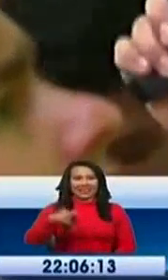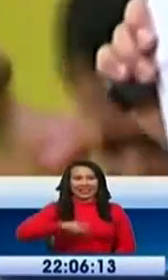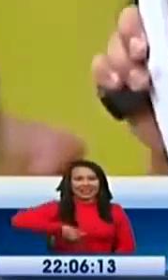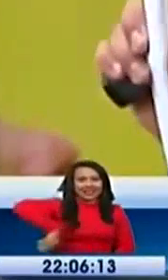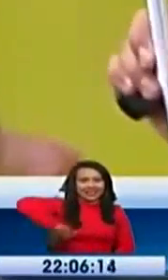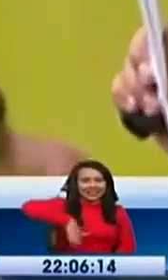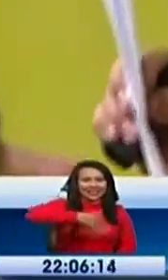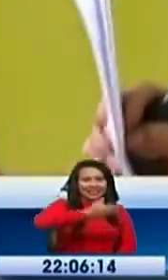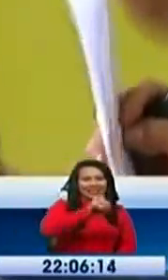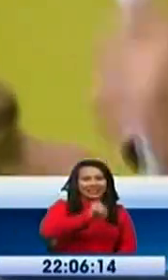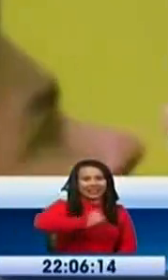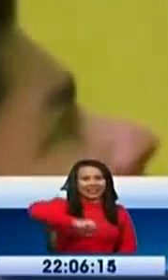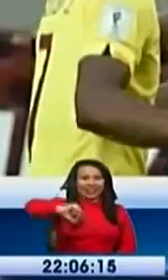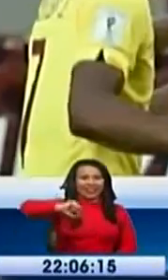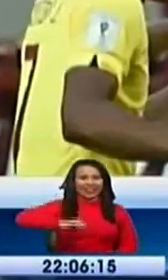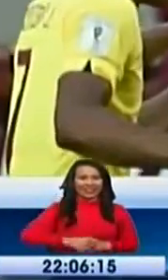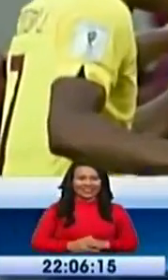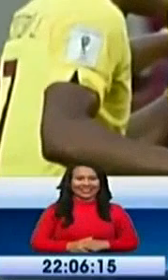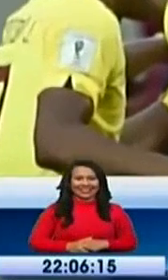minuto 15.